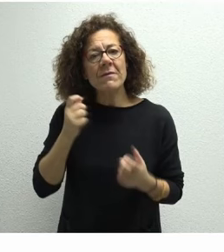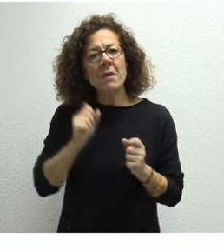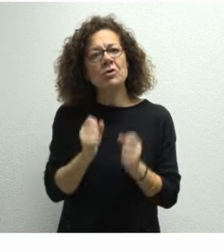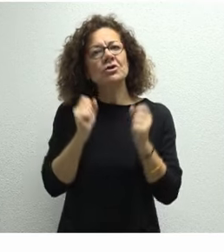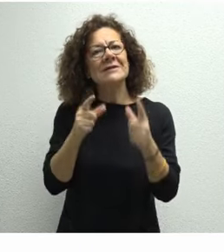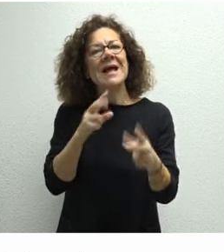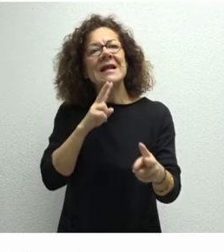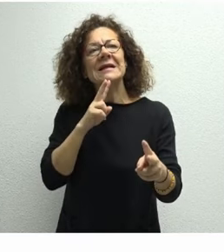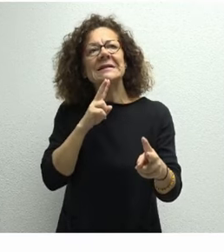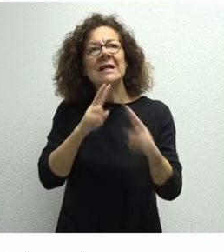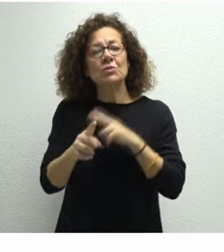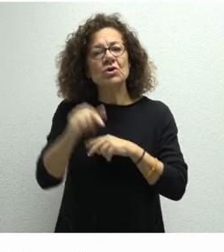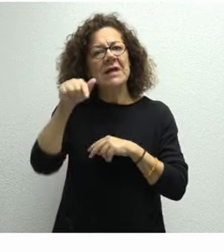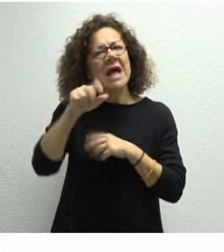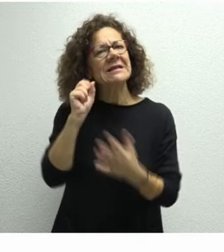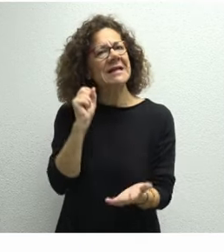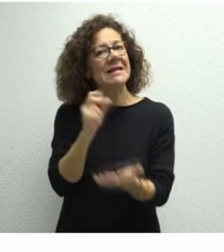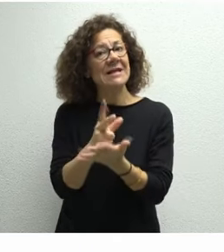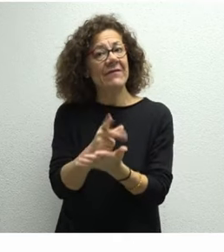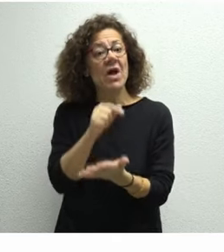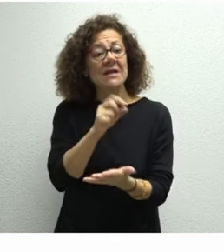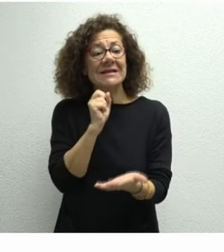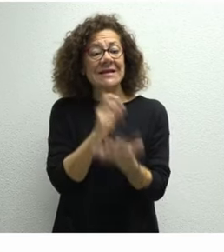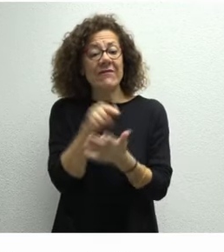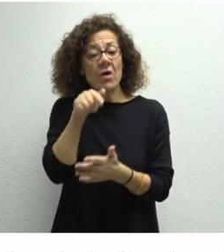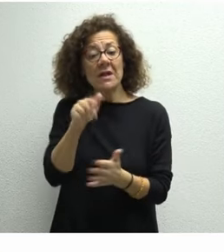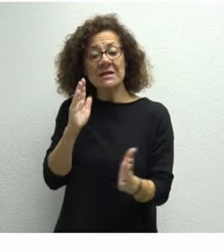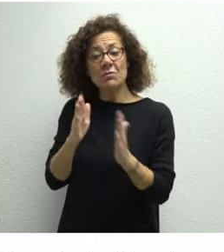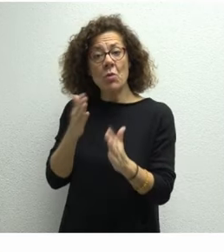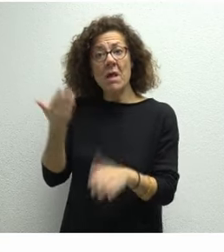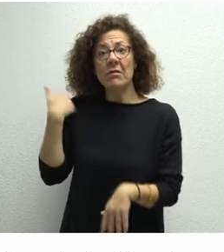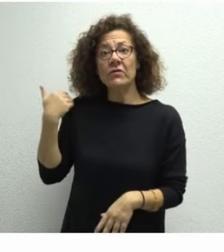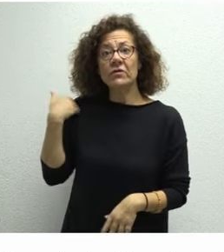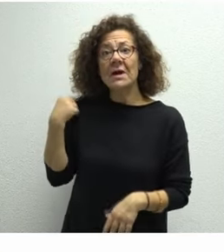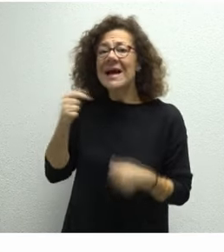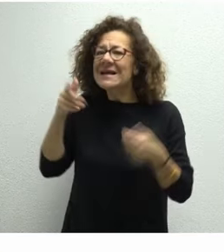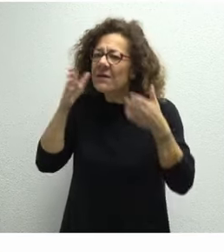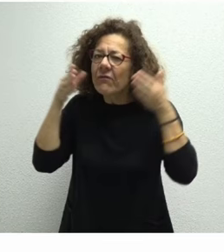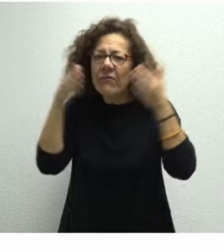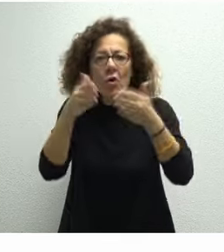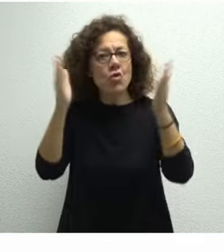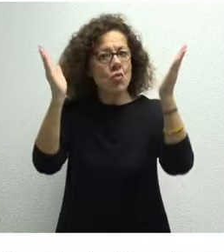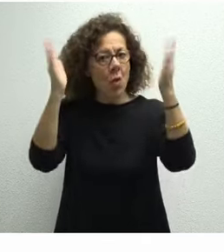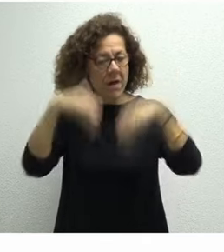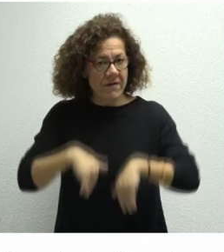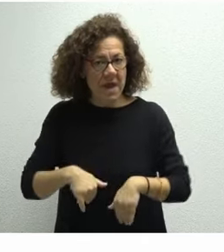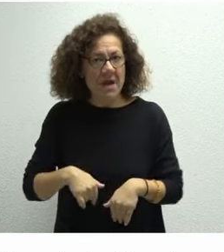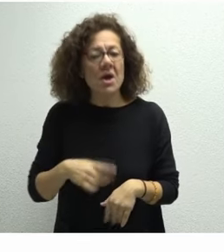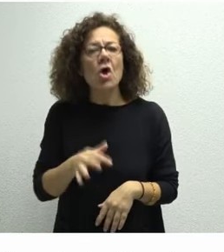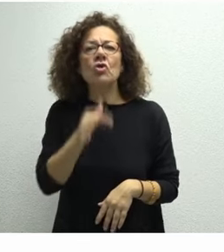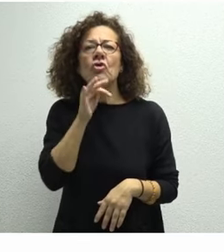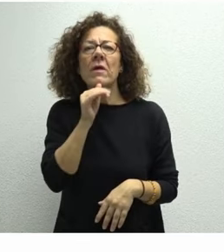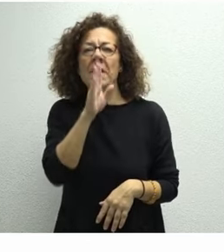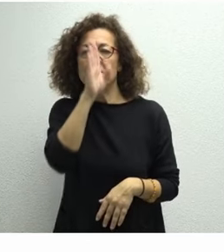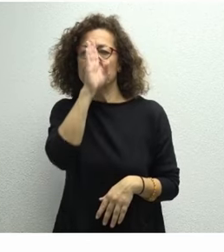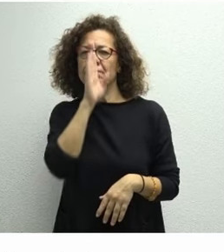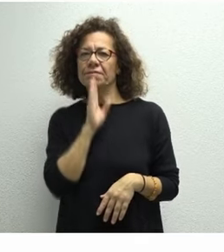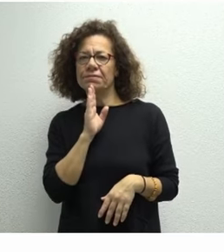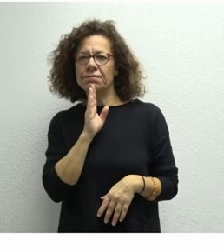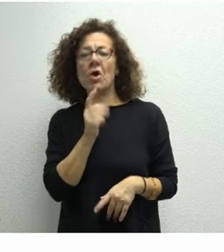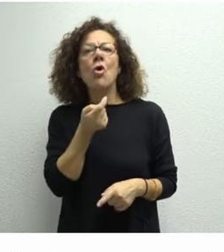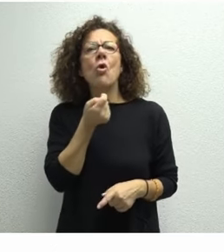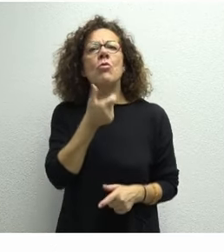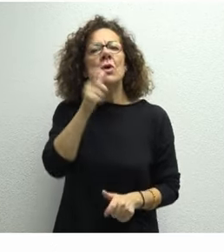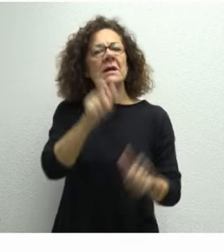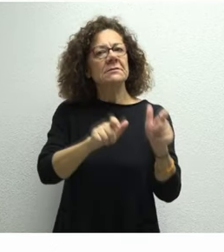gran desafío un desafío que En aquellos momentos no tenía este foco que estaba en la sombra que eran muy pocas las